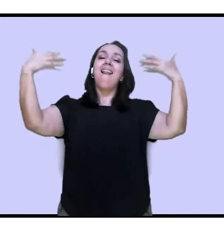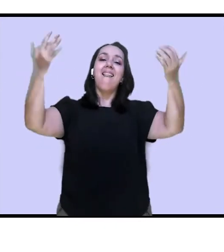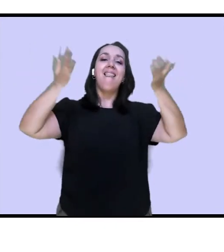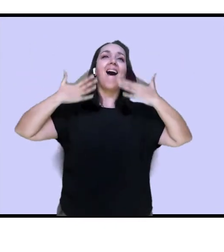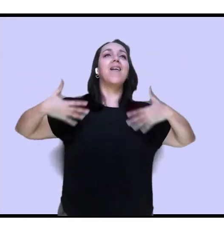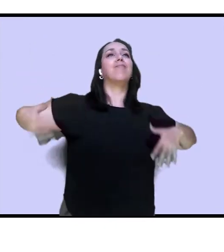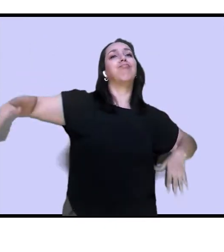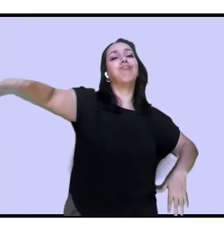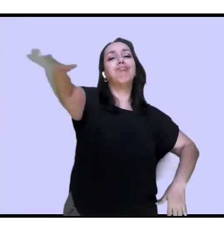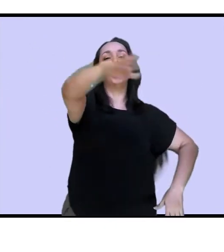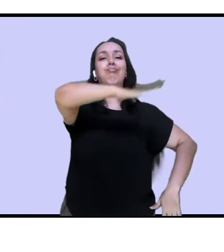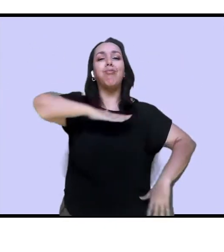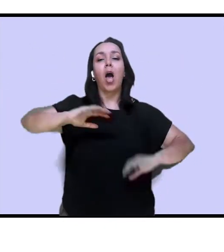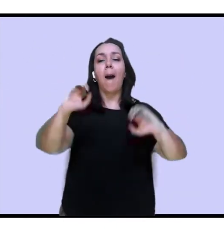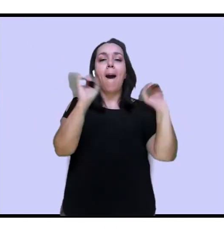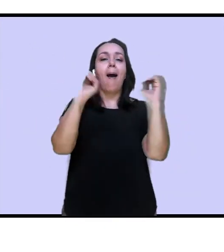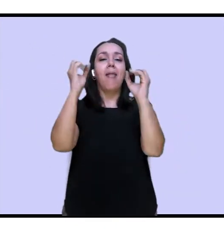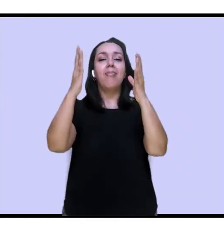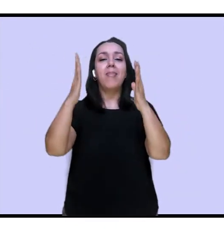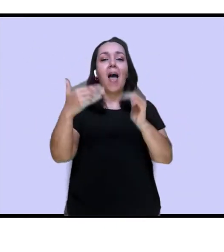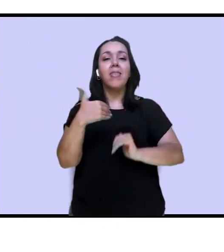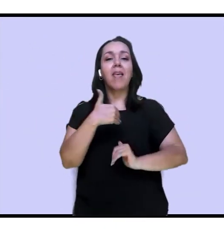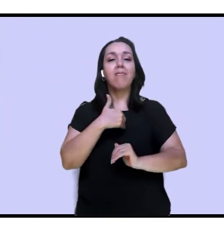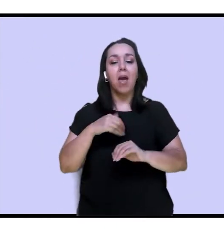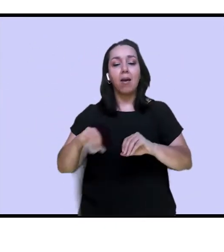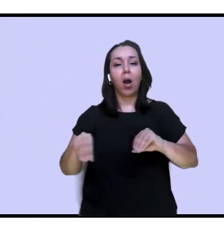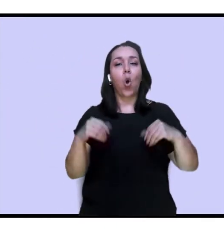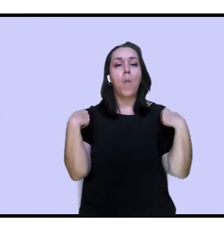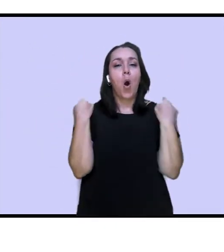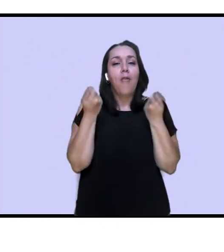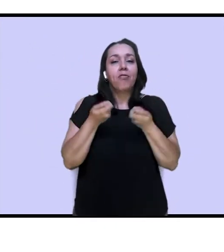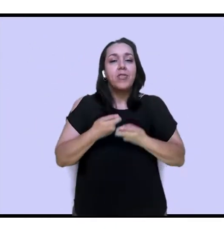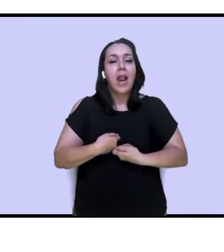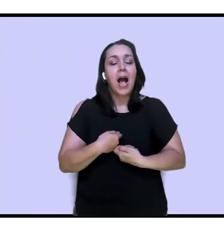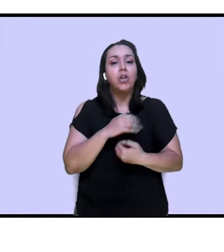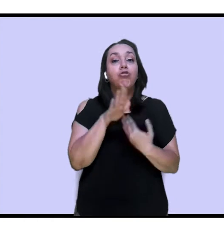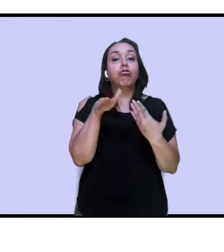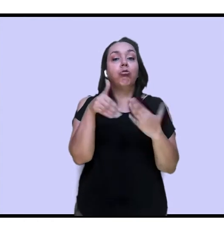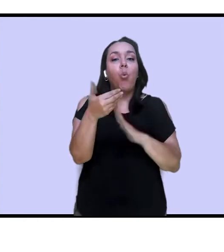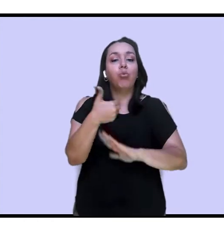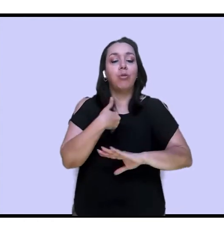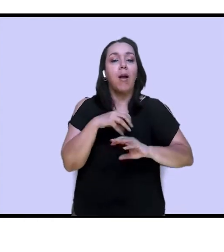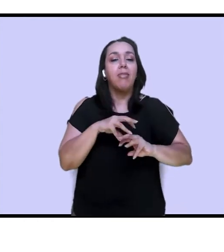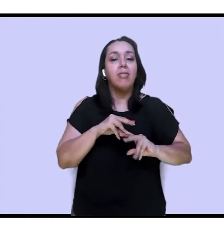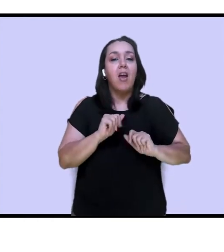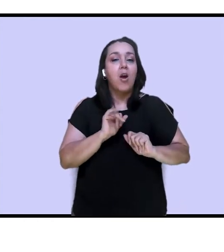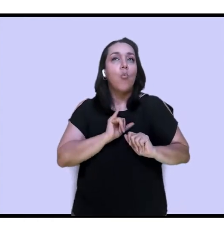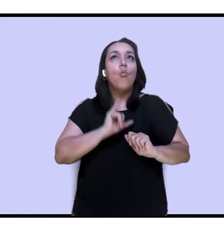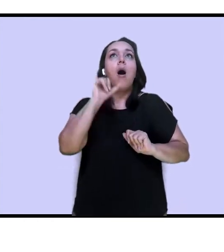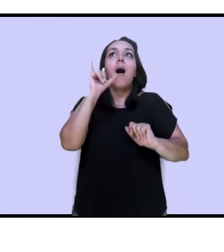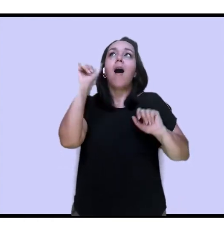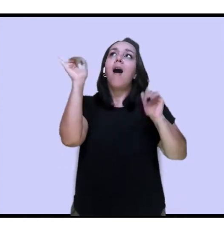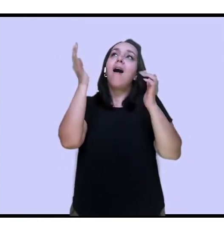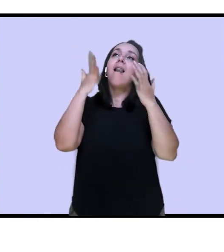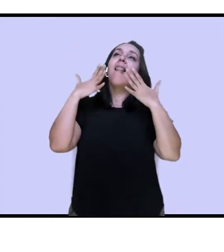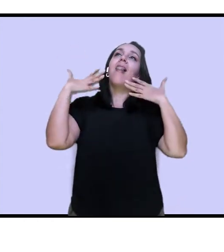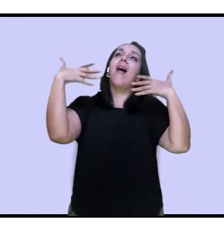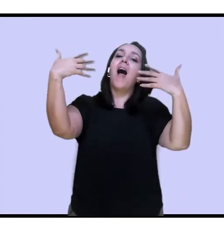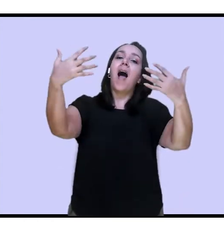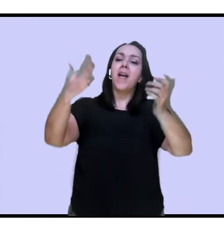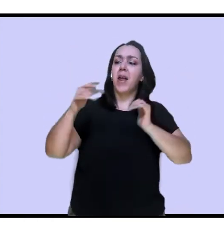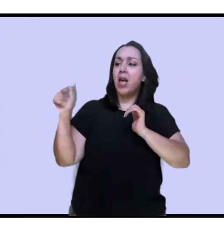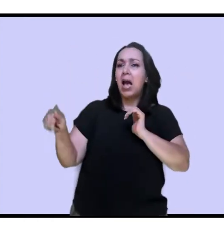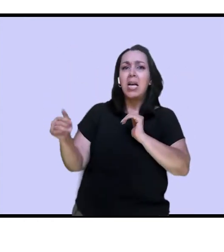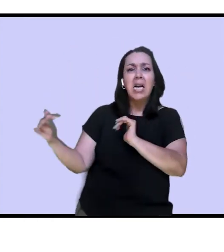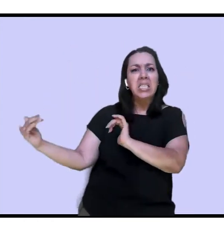solo el aire. Que nadie tenga tierra como tiene traje, que todos tengan tierra como tienen el aire.